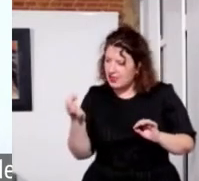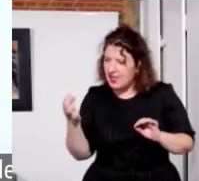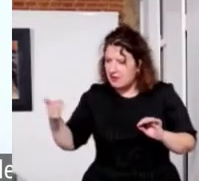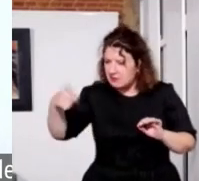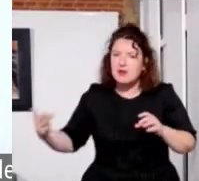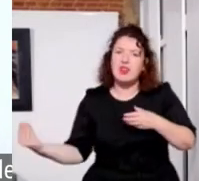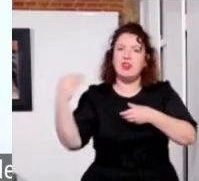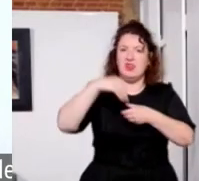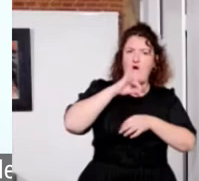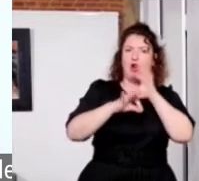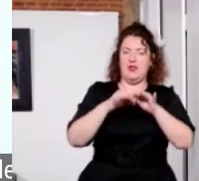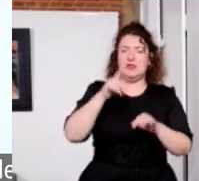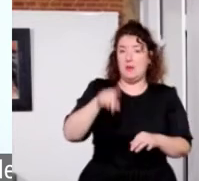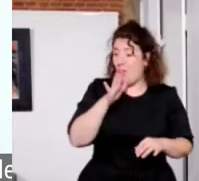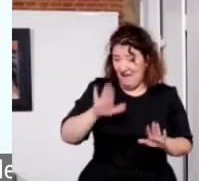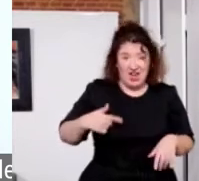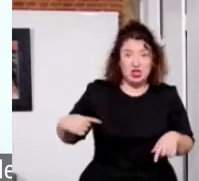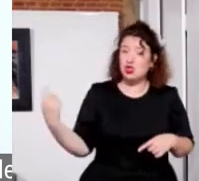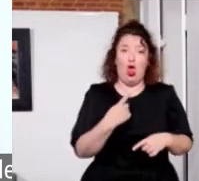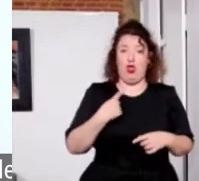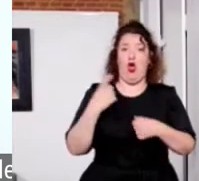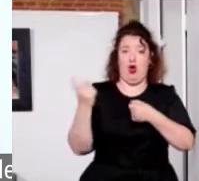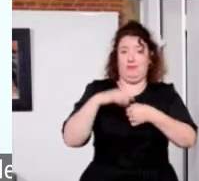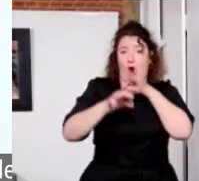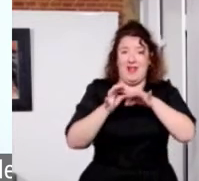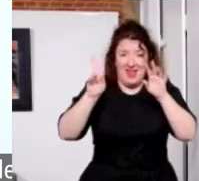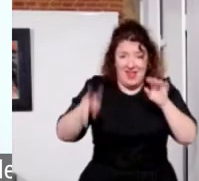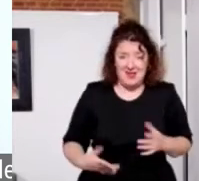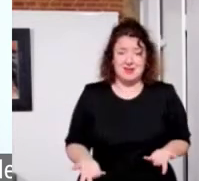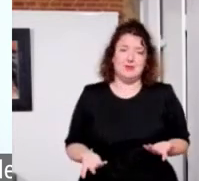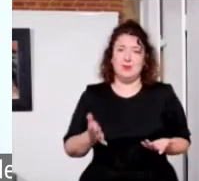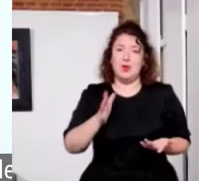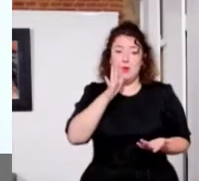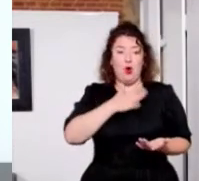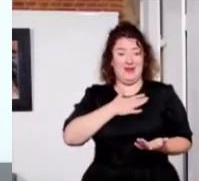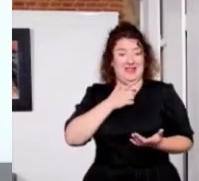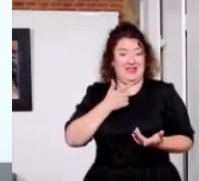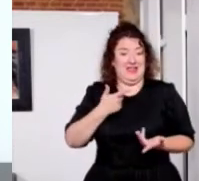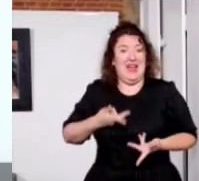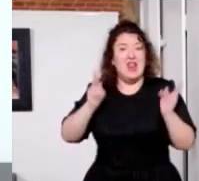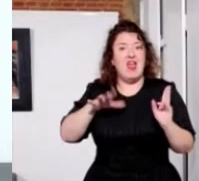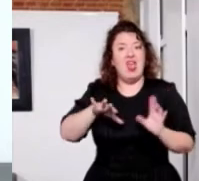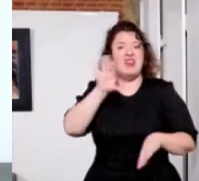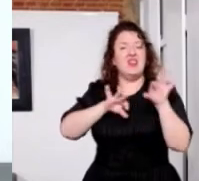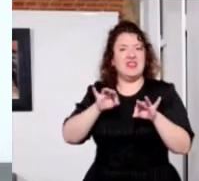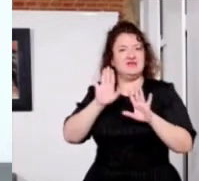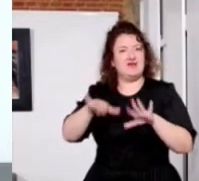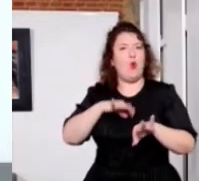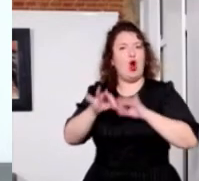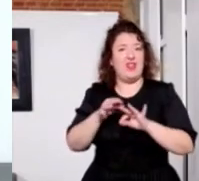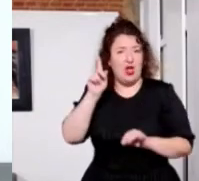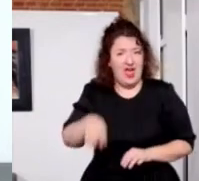la organización. Porque todas las personas desde su libertad son organización. Y por